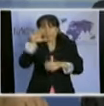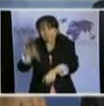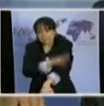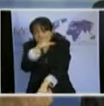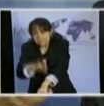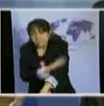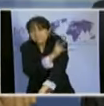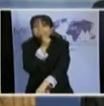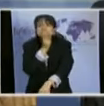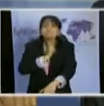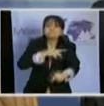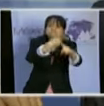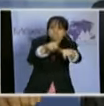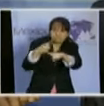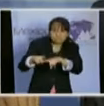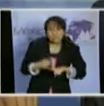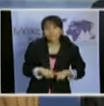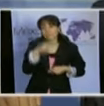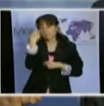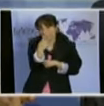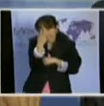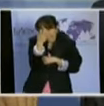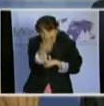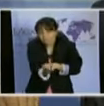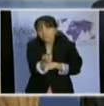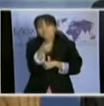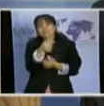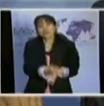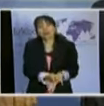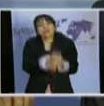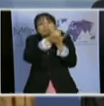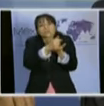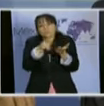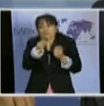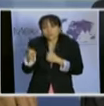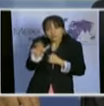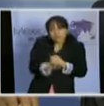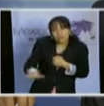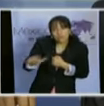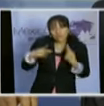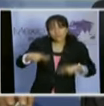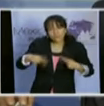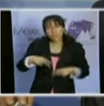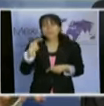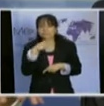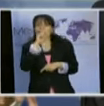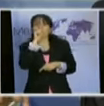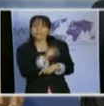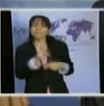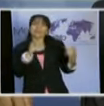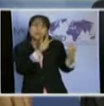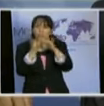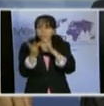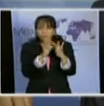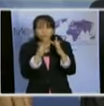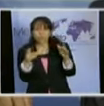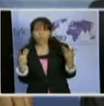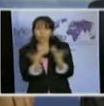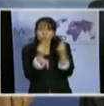relación entre las organizaciones mismas de la sociedad civil y con los diversos actores de la sociedad